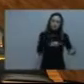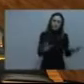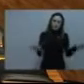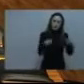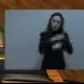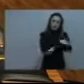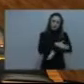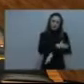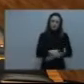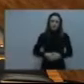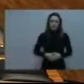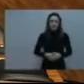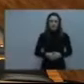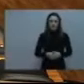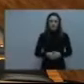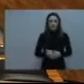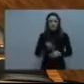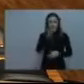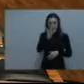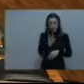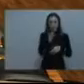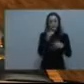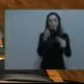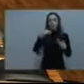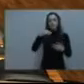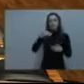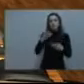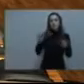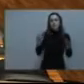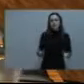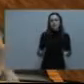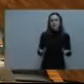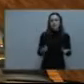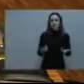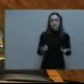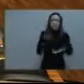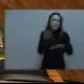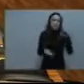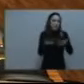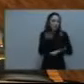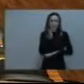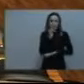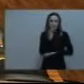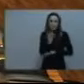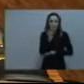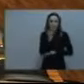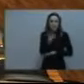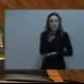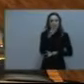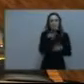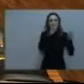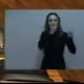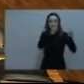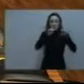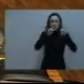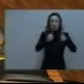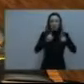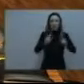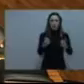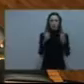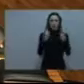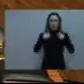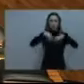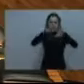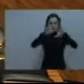Gobierno. Sí, presidente, señoría, pues la valoración es muy positiva en cuanto a la formación impartida al alumnado en materia de